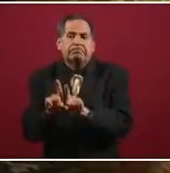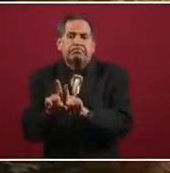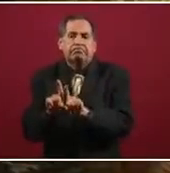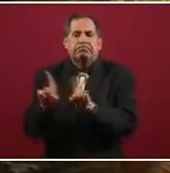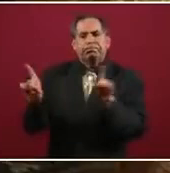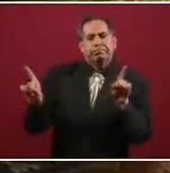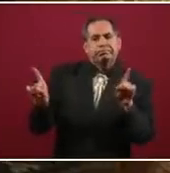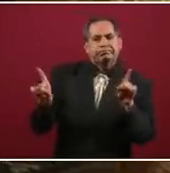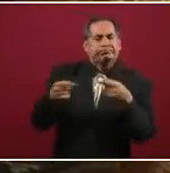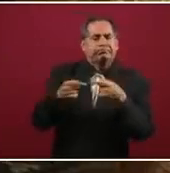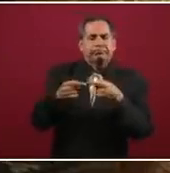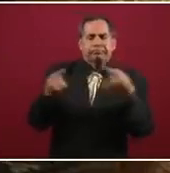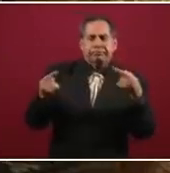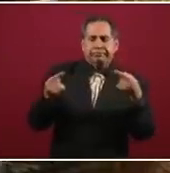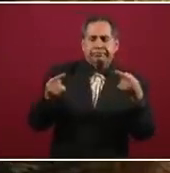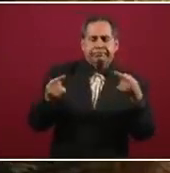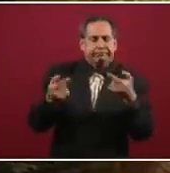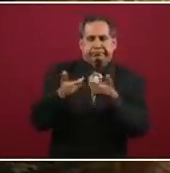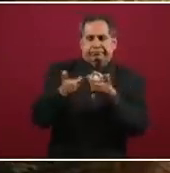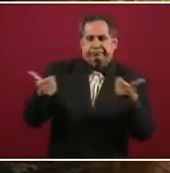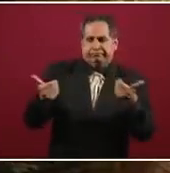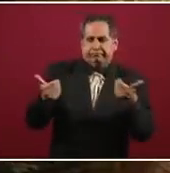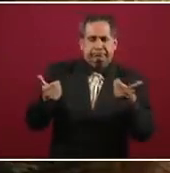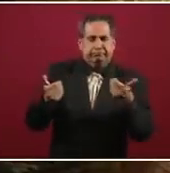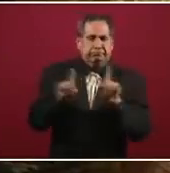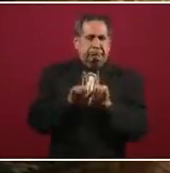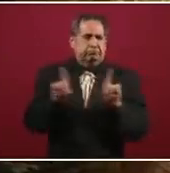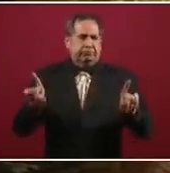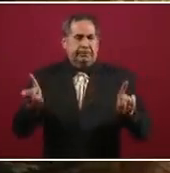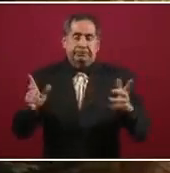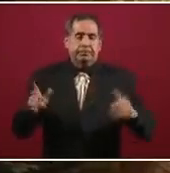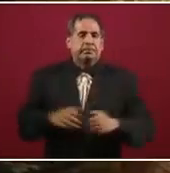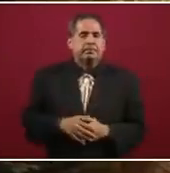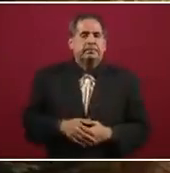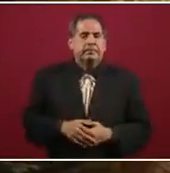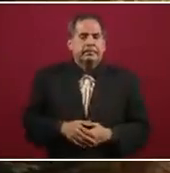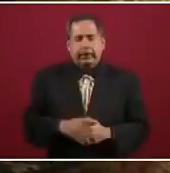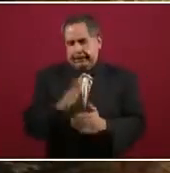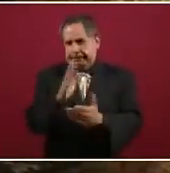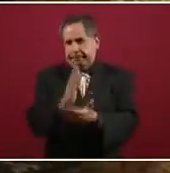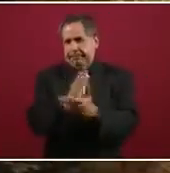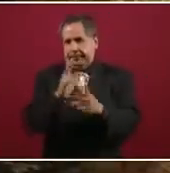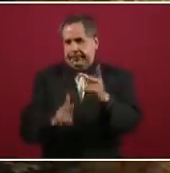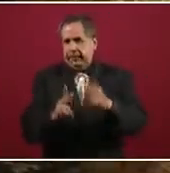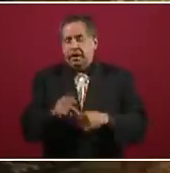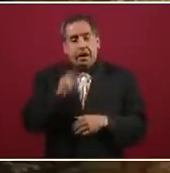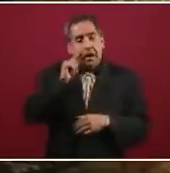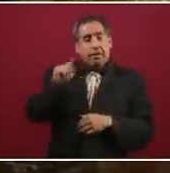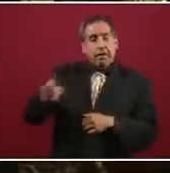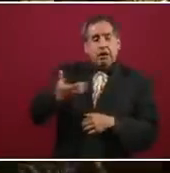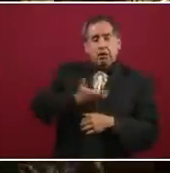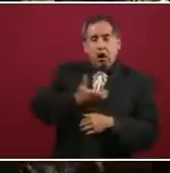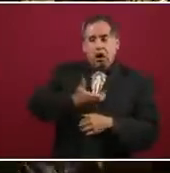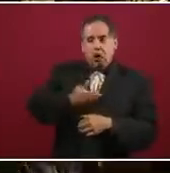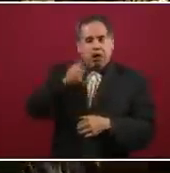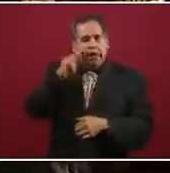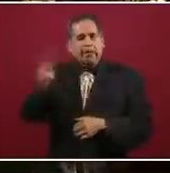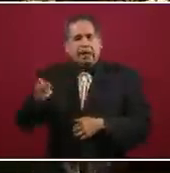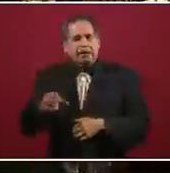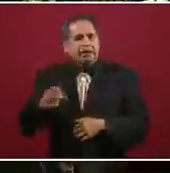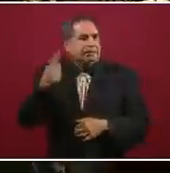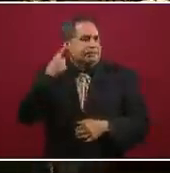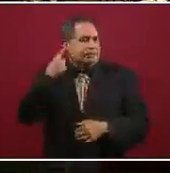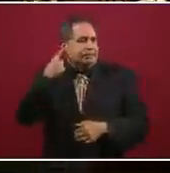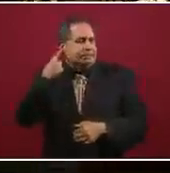fueron alejando poco a poco, más y más. Bueno, vamos de nueva cuenta allá al Zócalo, en donde ya alcanzamos a escuchar hasta aquí música de mariachi.